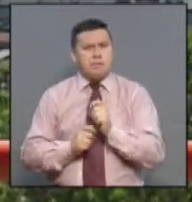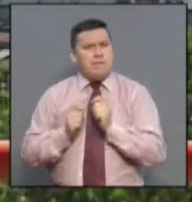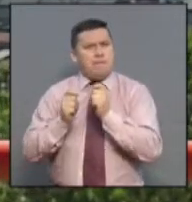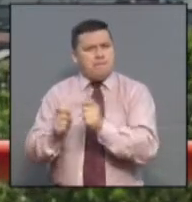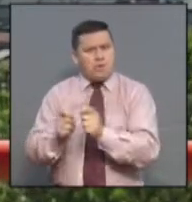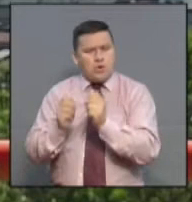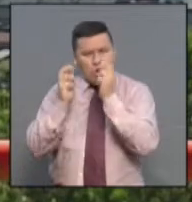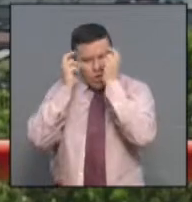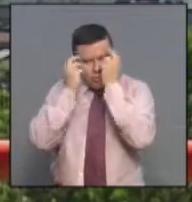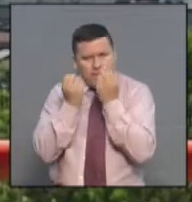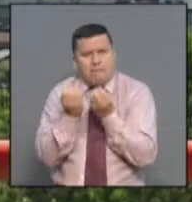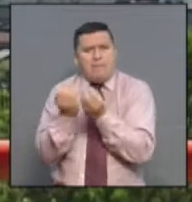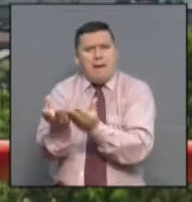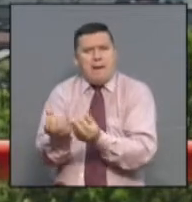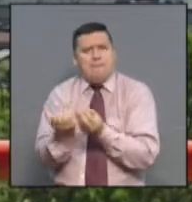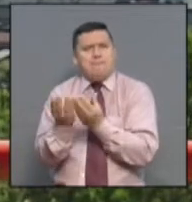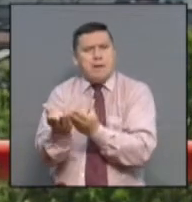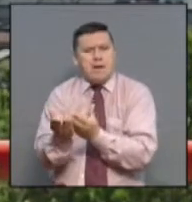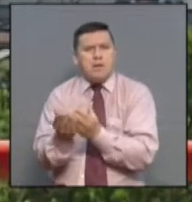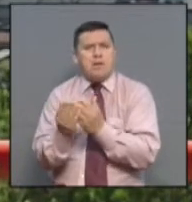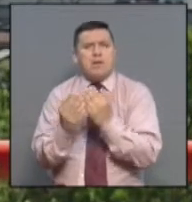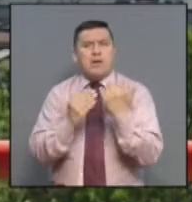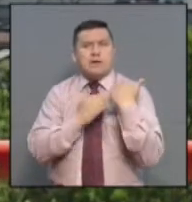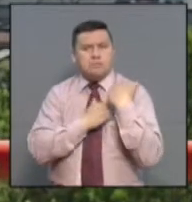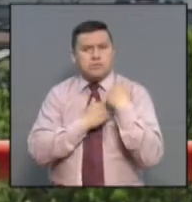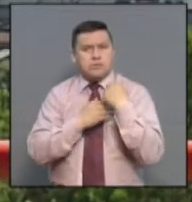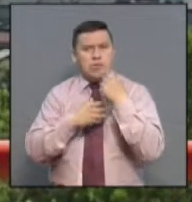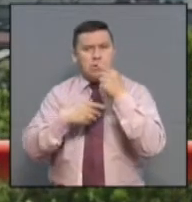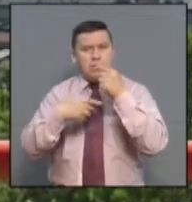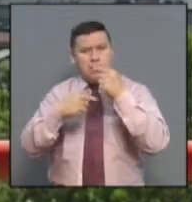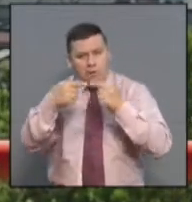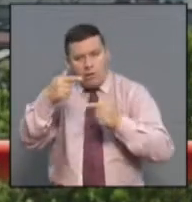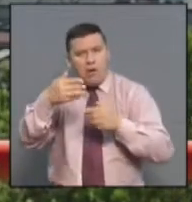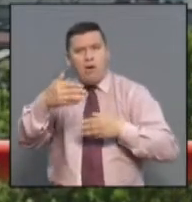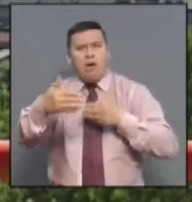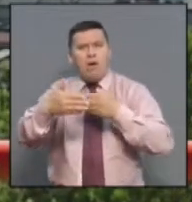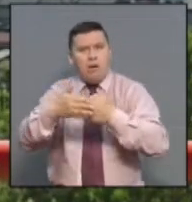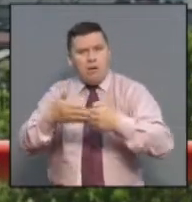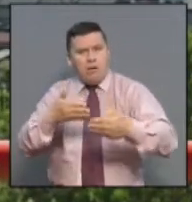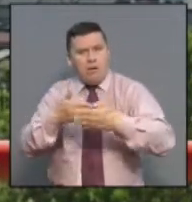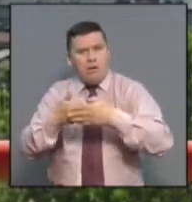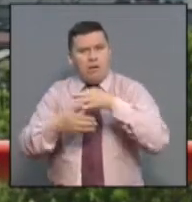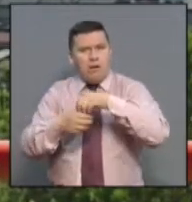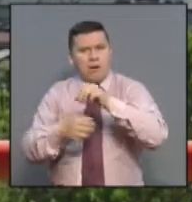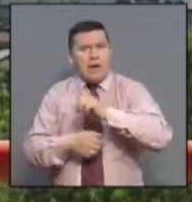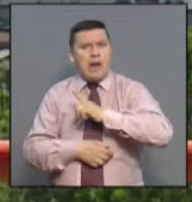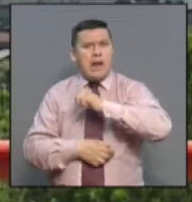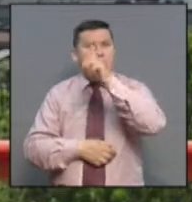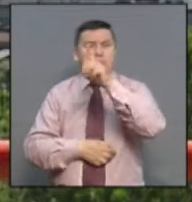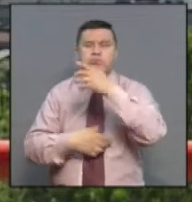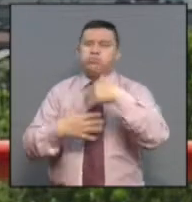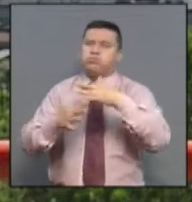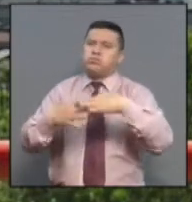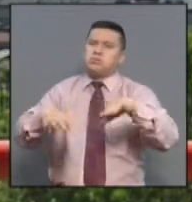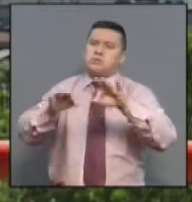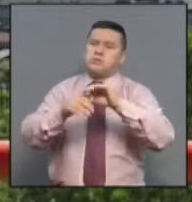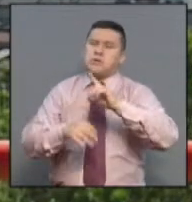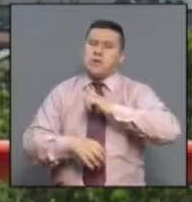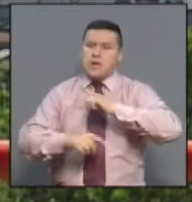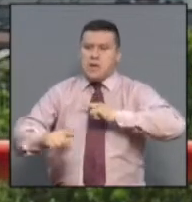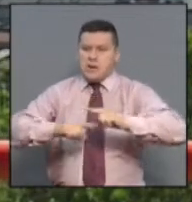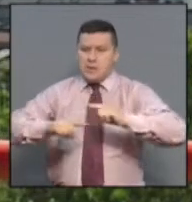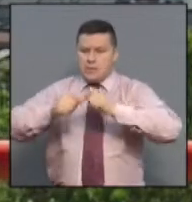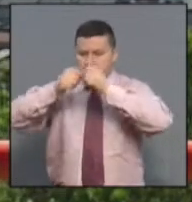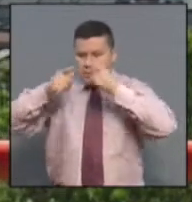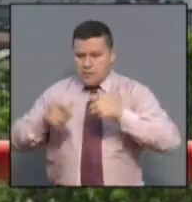entregando conocimientos, entregándole competencias para que estos comunales, para que estos líderes que son tan importantes para las